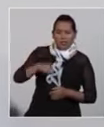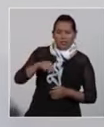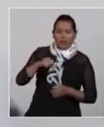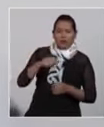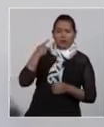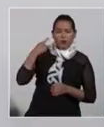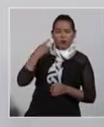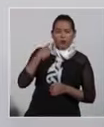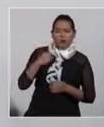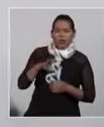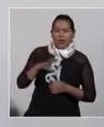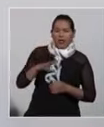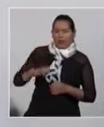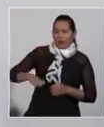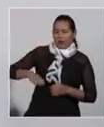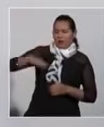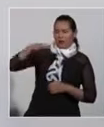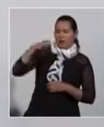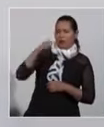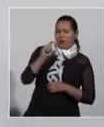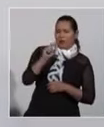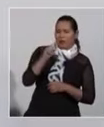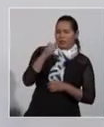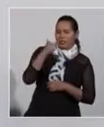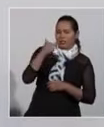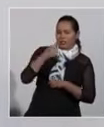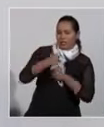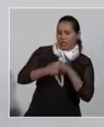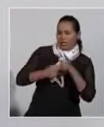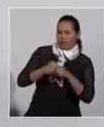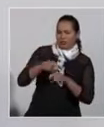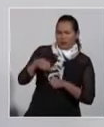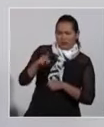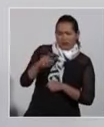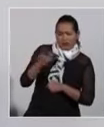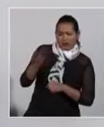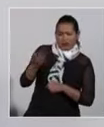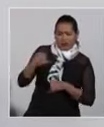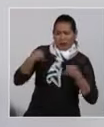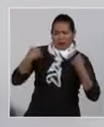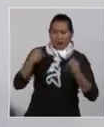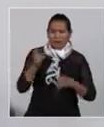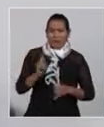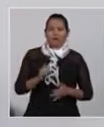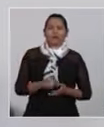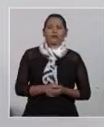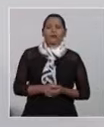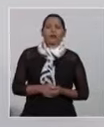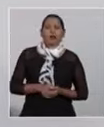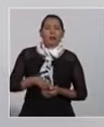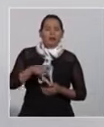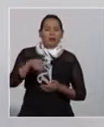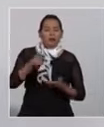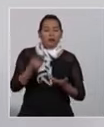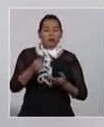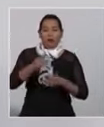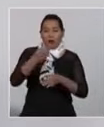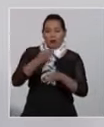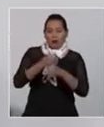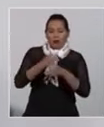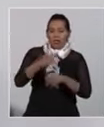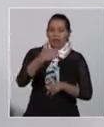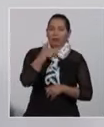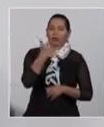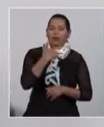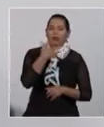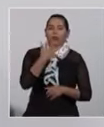el desdén con el que usted ve a los jóvenes. Pero bueno, estábamos hablando de corrupción, y de corrupción usted sí sabe. Nada más que mientras yo sé de